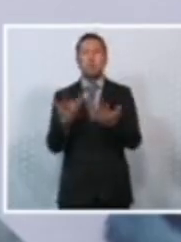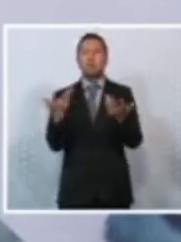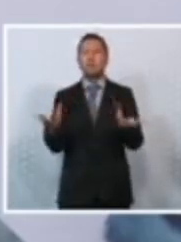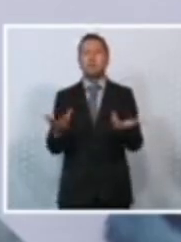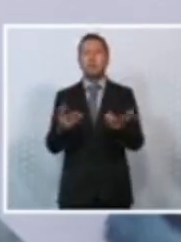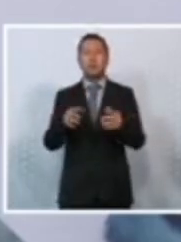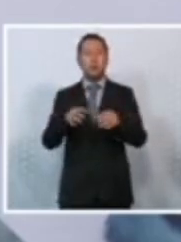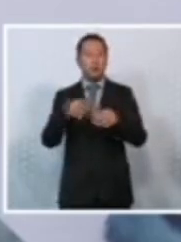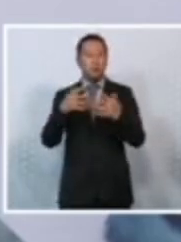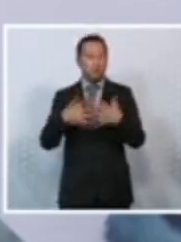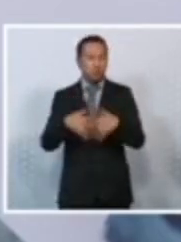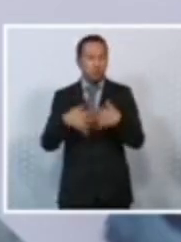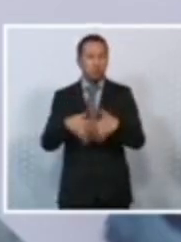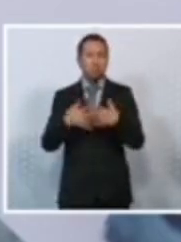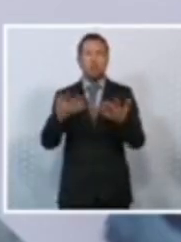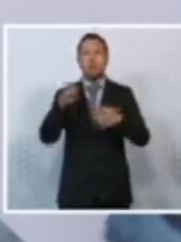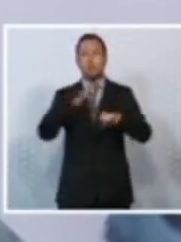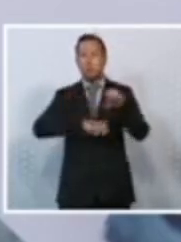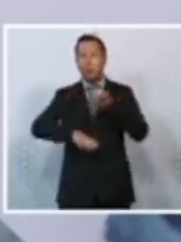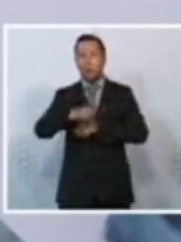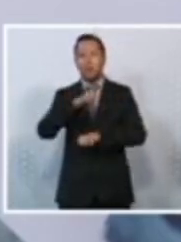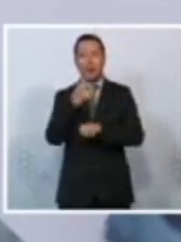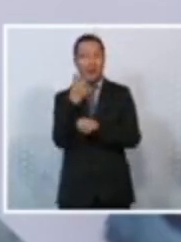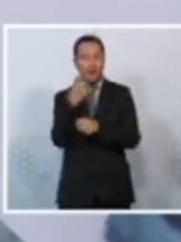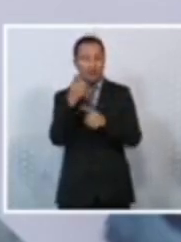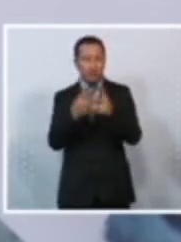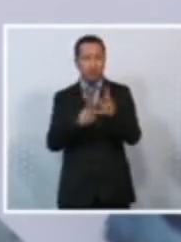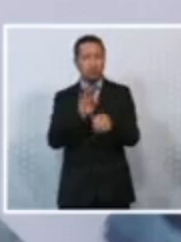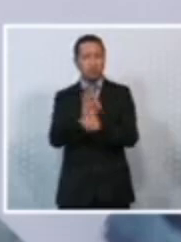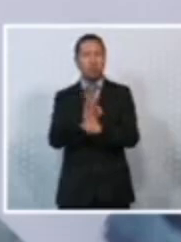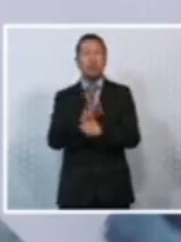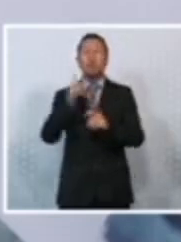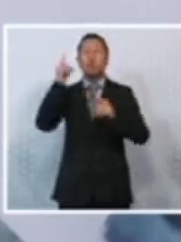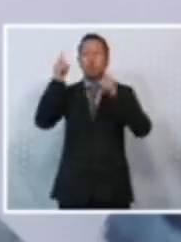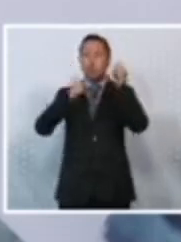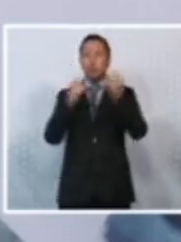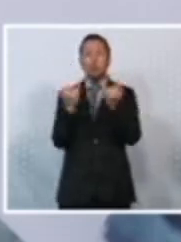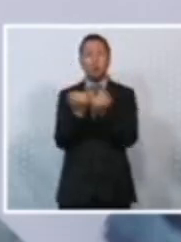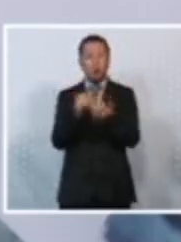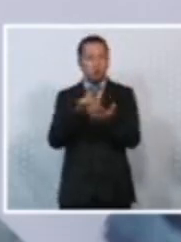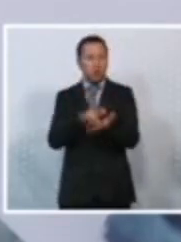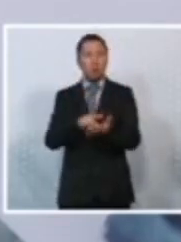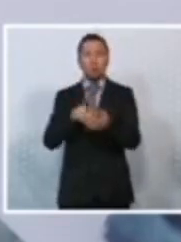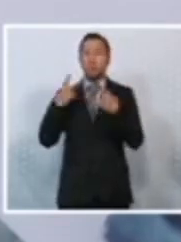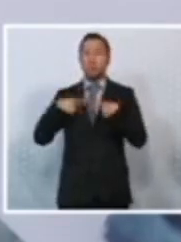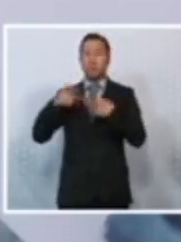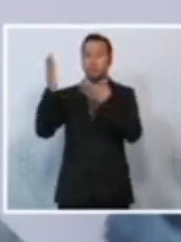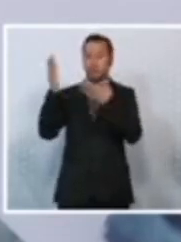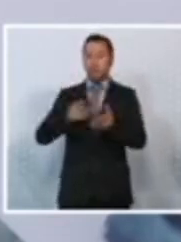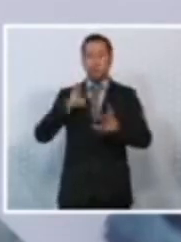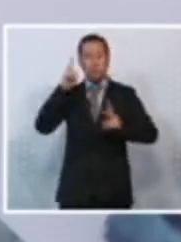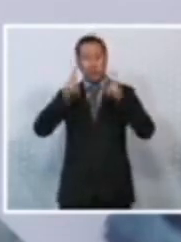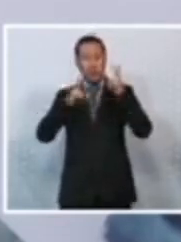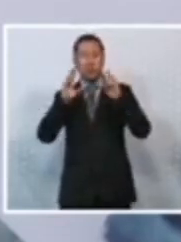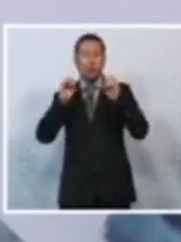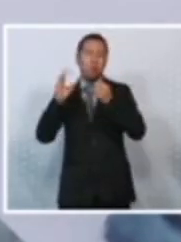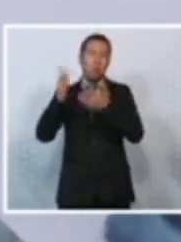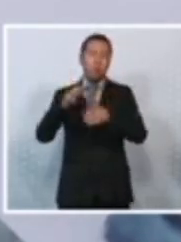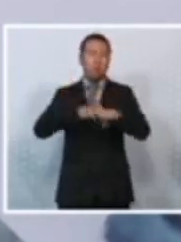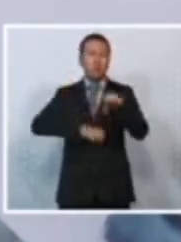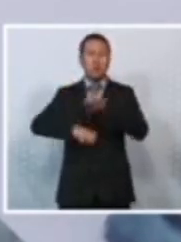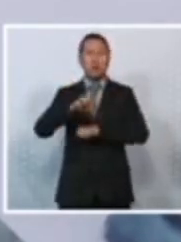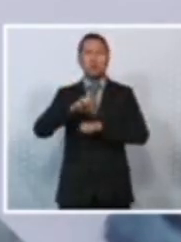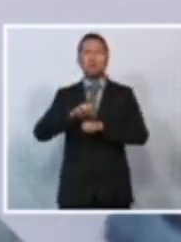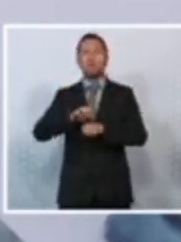del riego y el fortalecimiento de las cadenas productivas blindar el turismo garantizar a nuestros visitantes e inversionistas y a